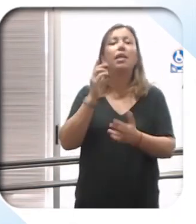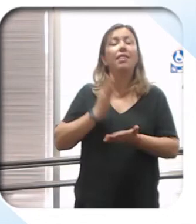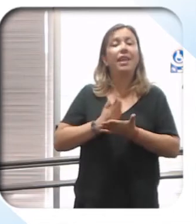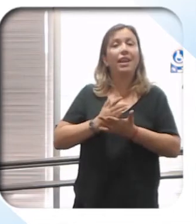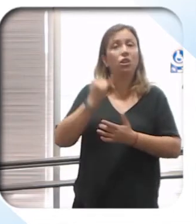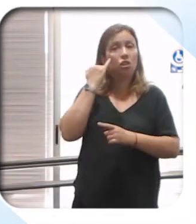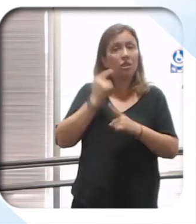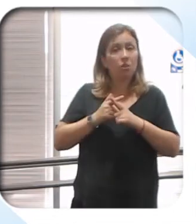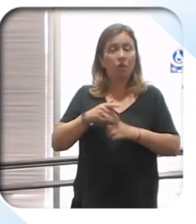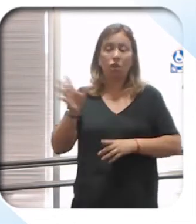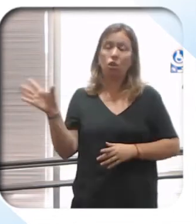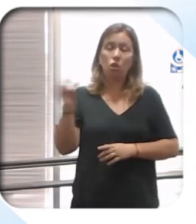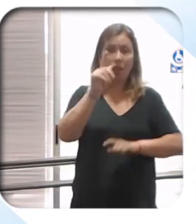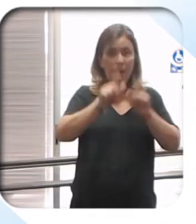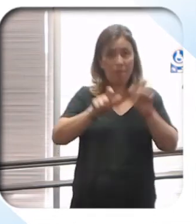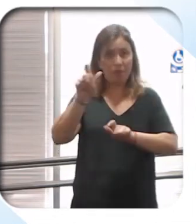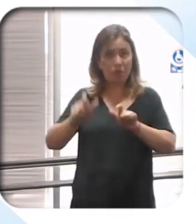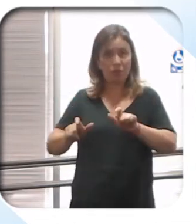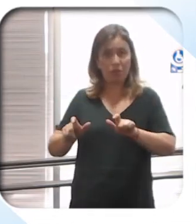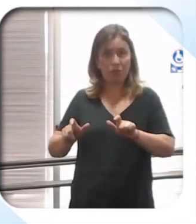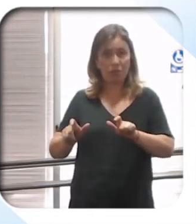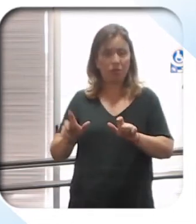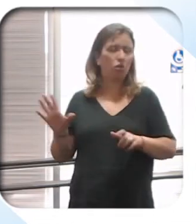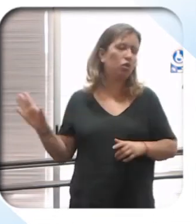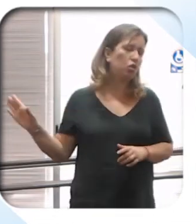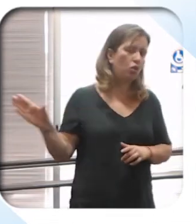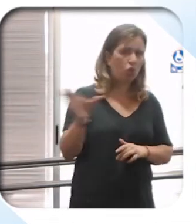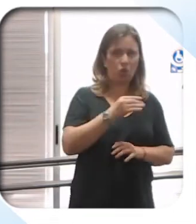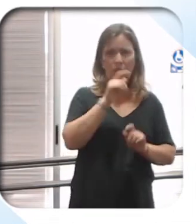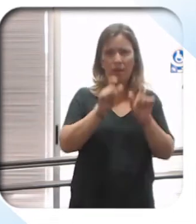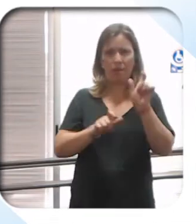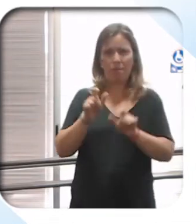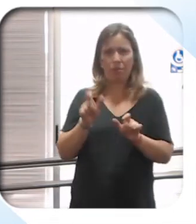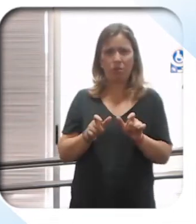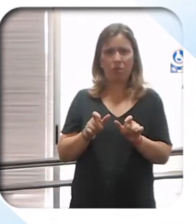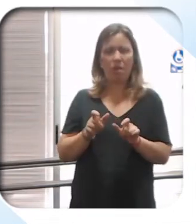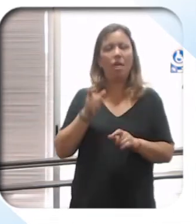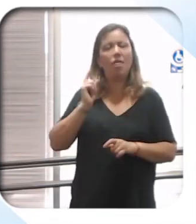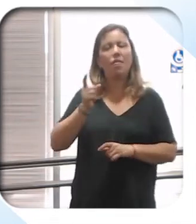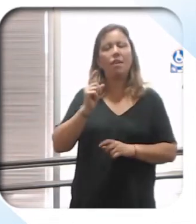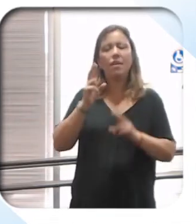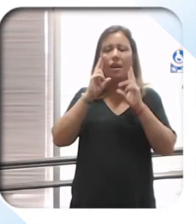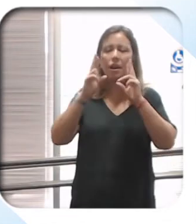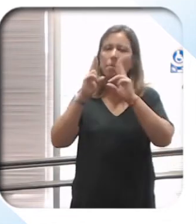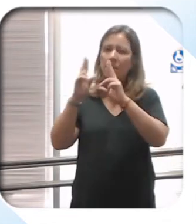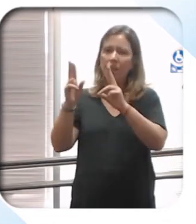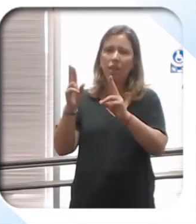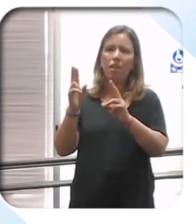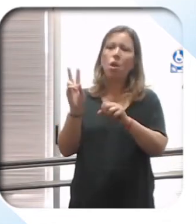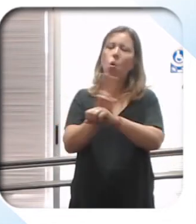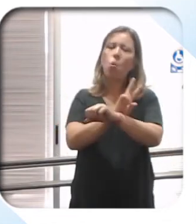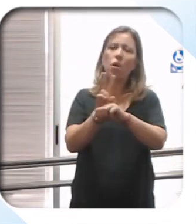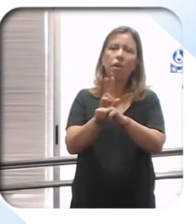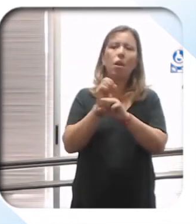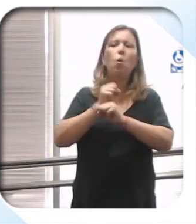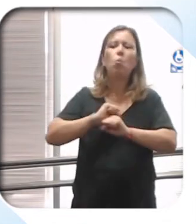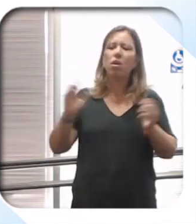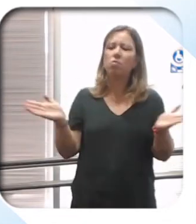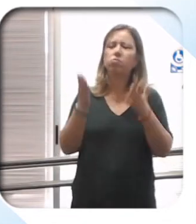de todas las personas y todas las personas deben ser respetadas, protegidas y ejercidas a